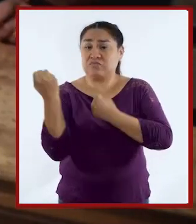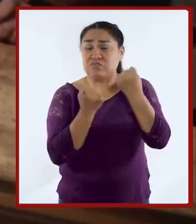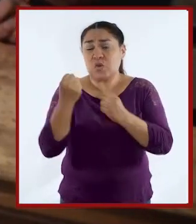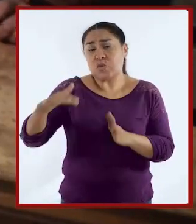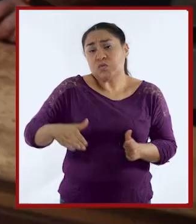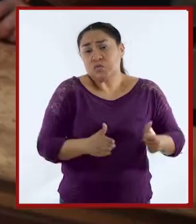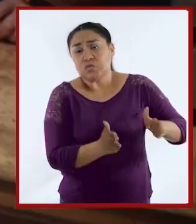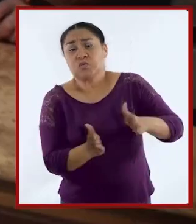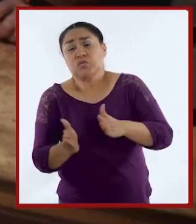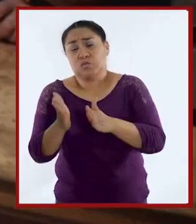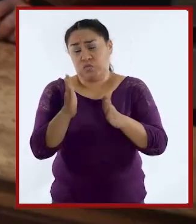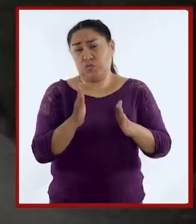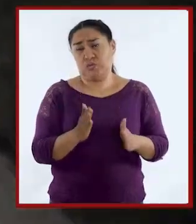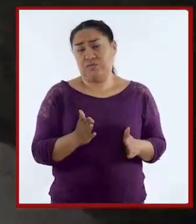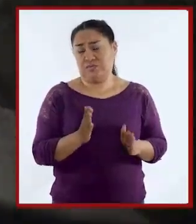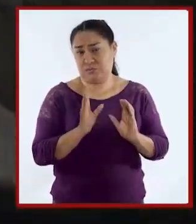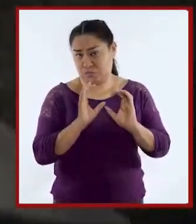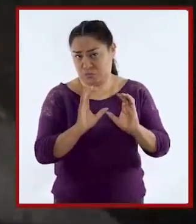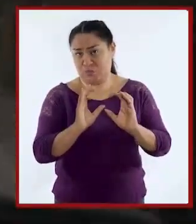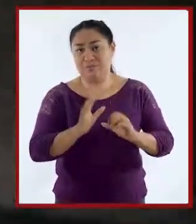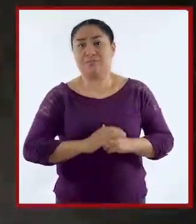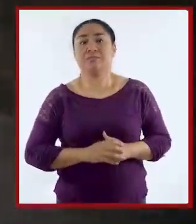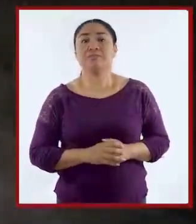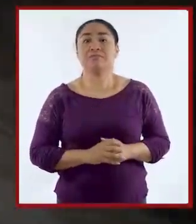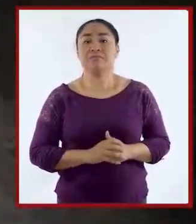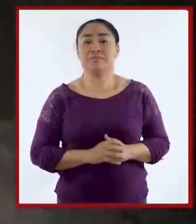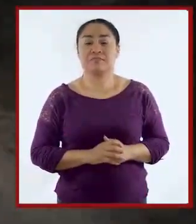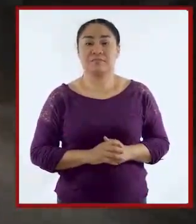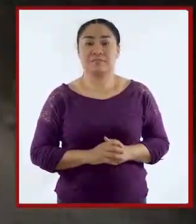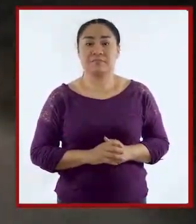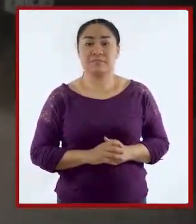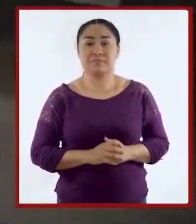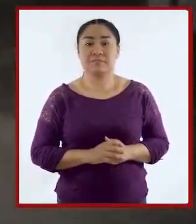angosto. Muy angosto. Sí. Se van despacio para que lleguen.